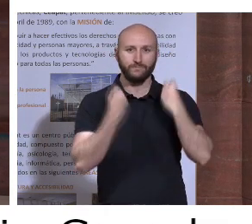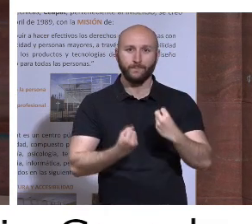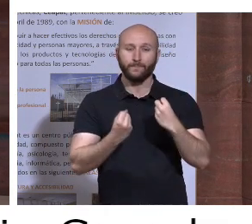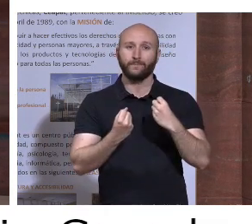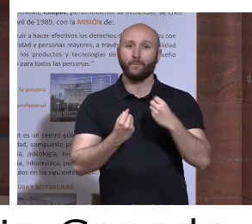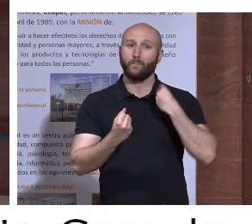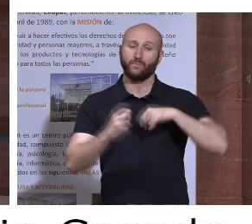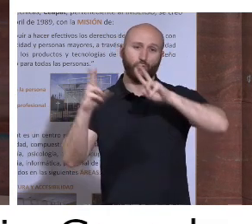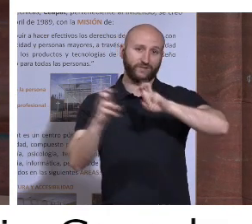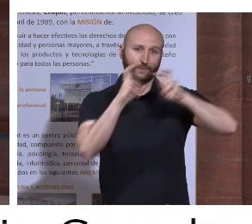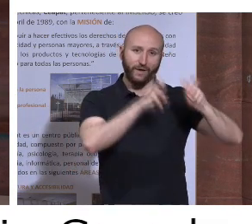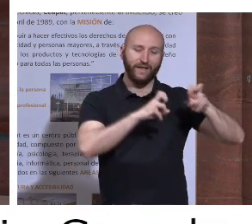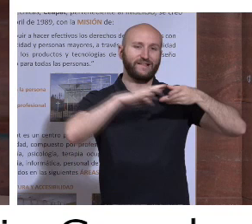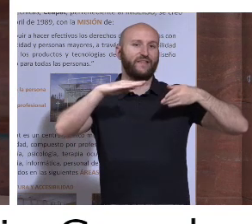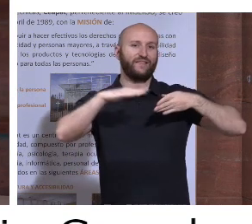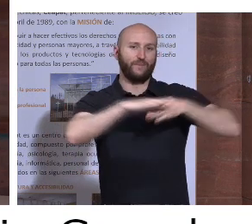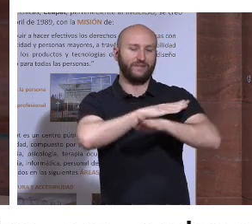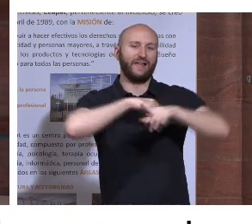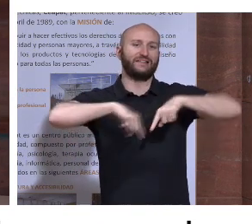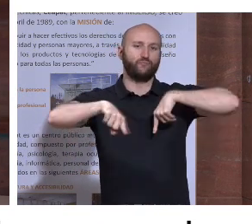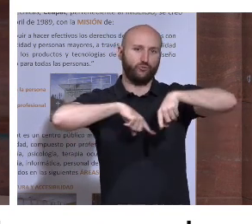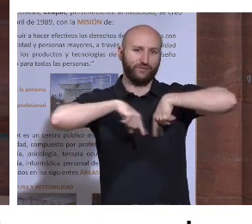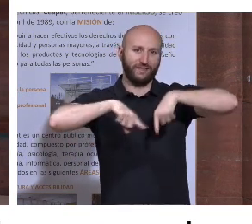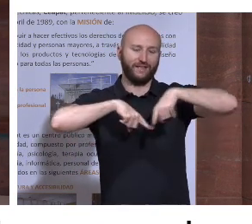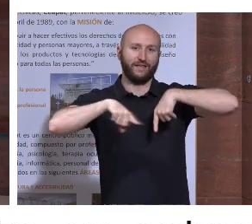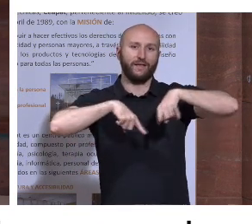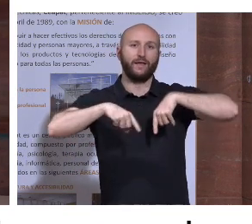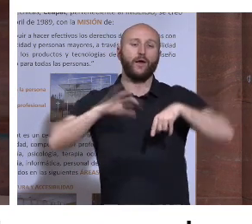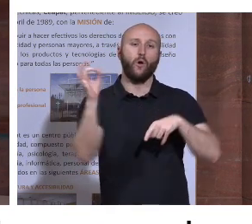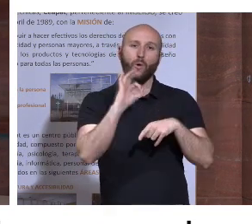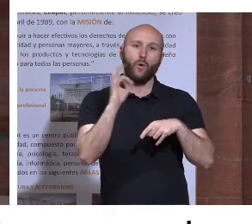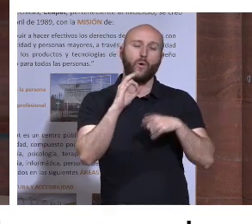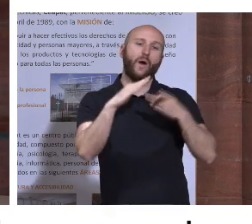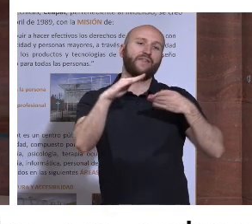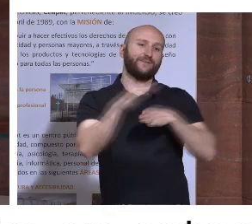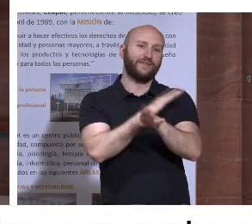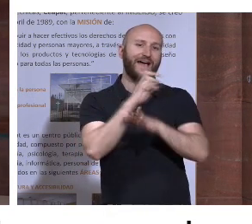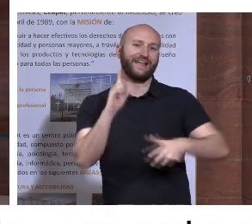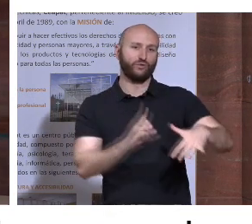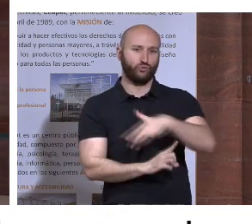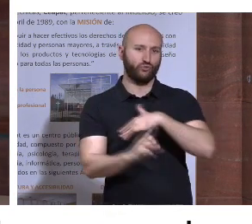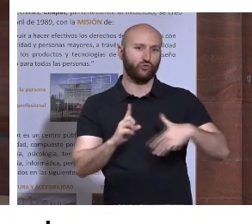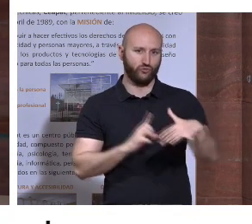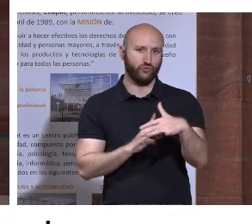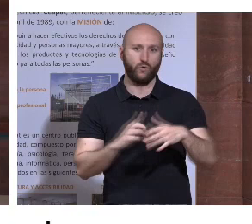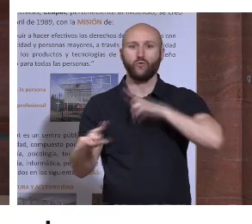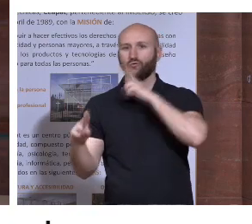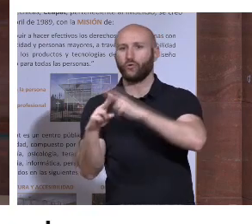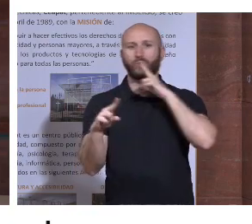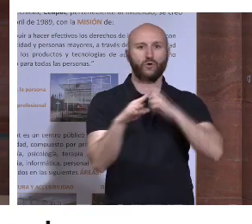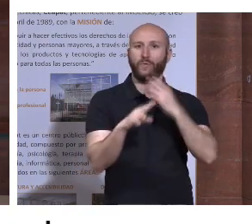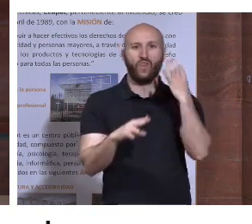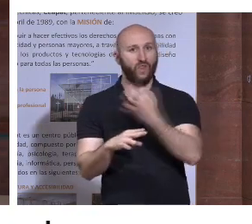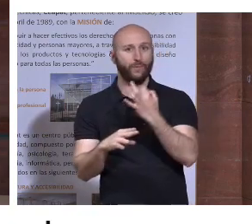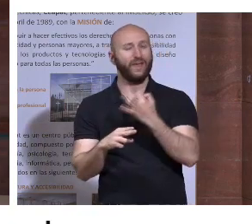en estos temas de accesibilidad al transporte como accesibilidad en el entorno. Y no podía por menos de decirlo, y de verdad